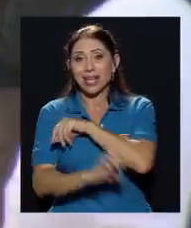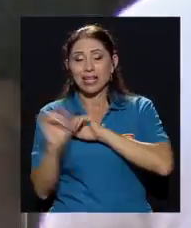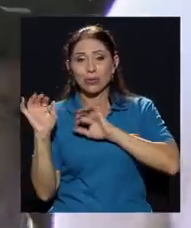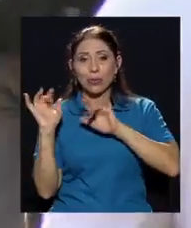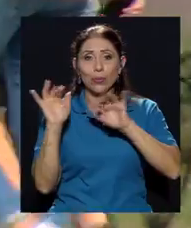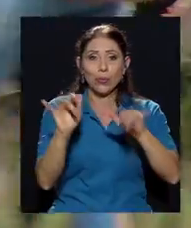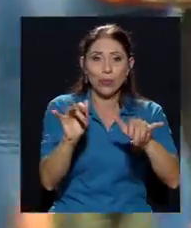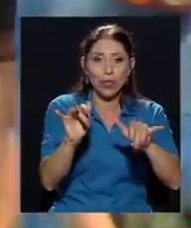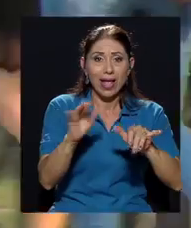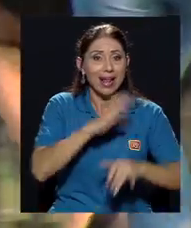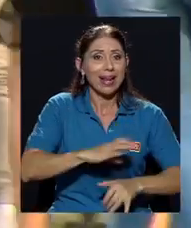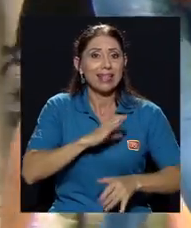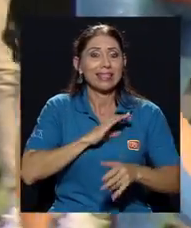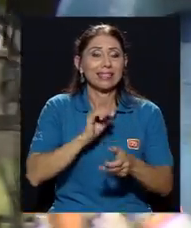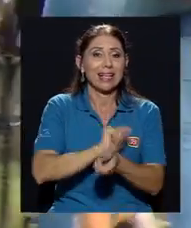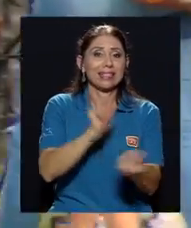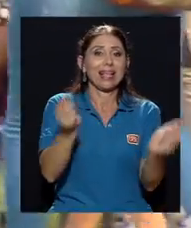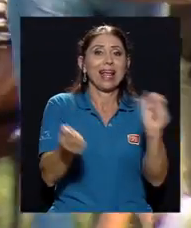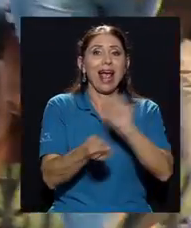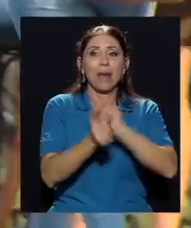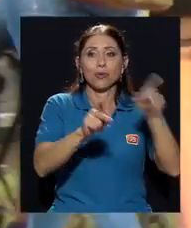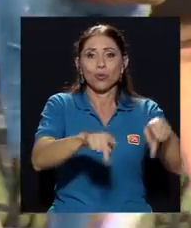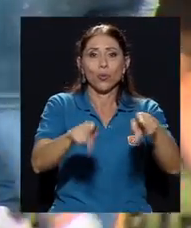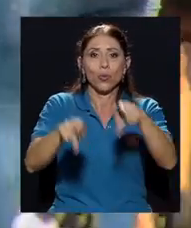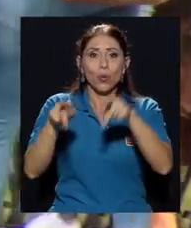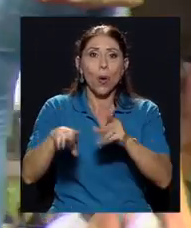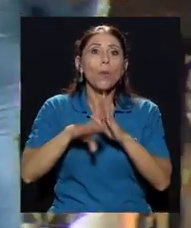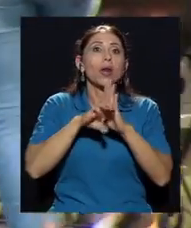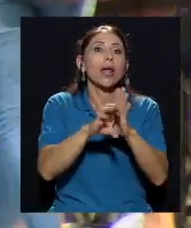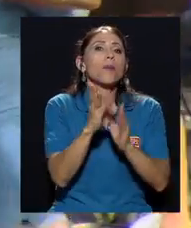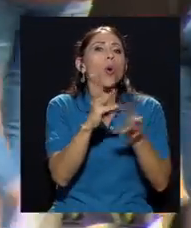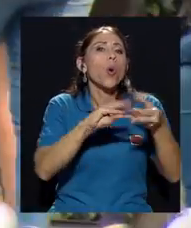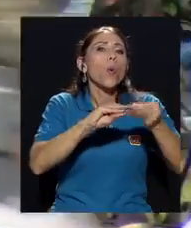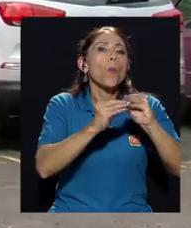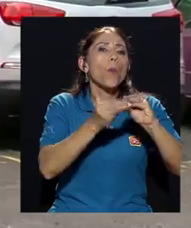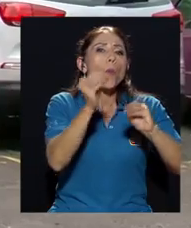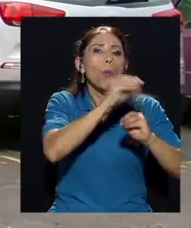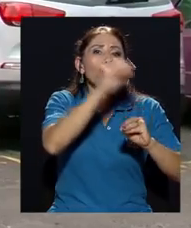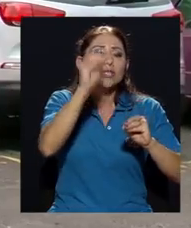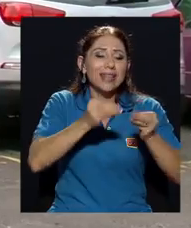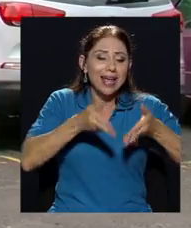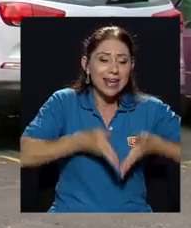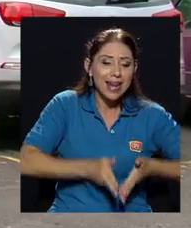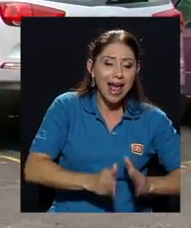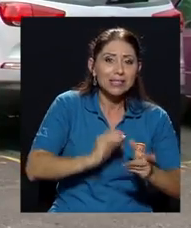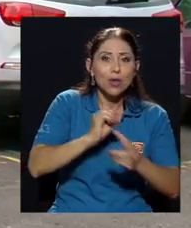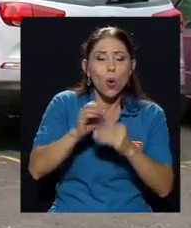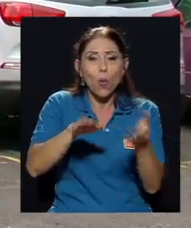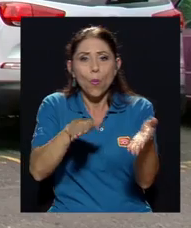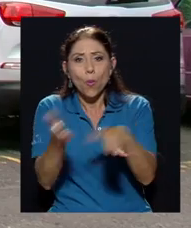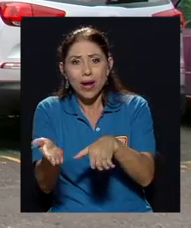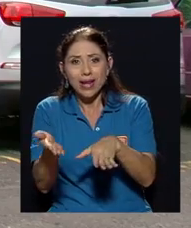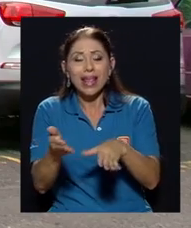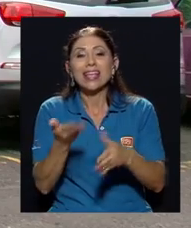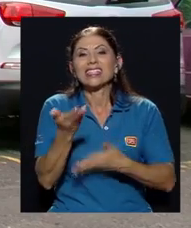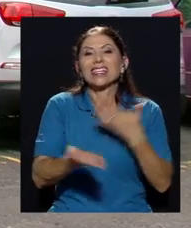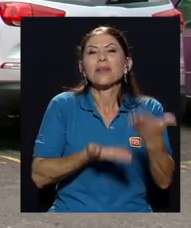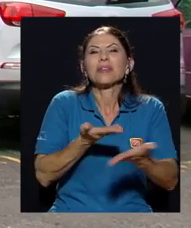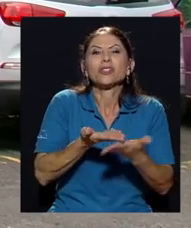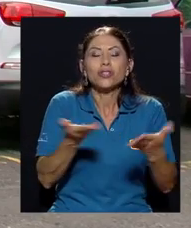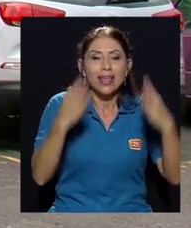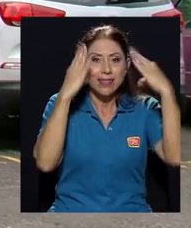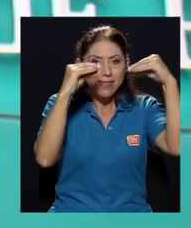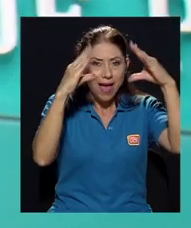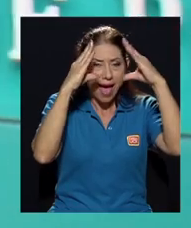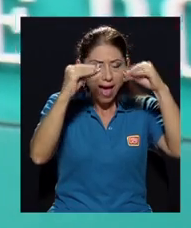cambio poblacionales como las tasas de natalidad y mortalidad. Entre los servicios que ofrece están datos de población y archivo